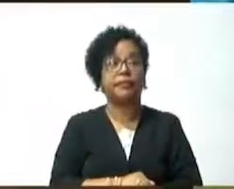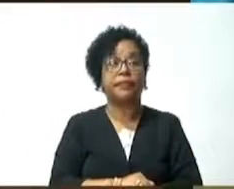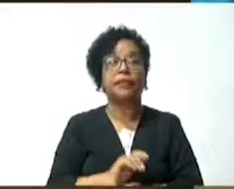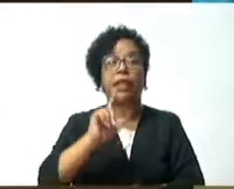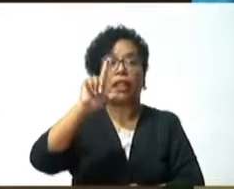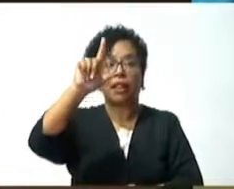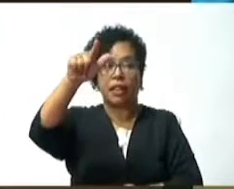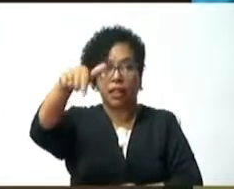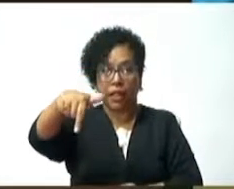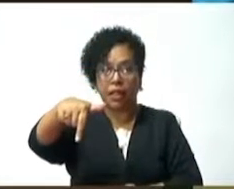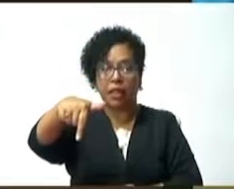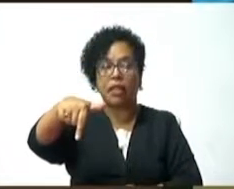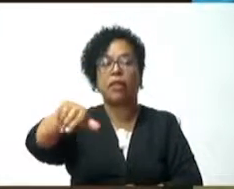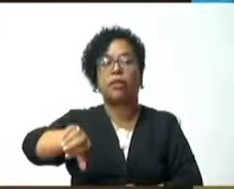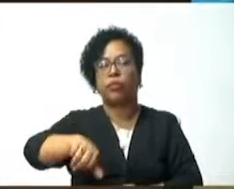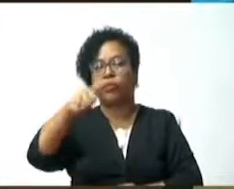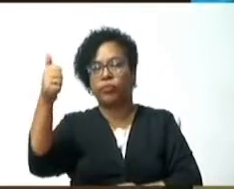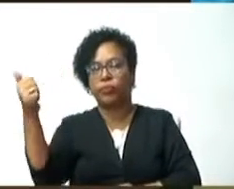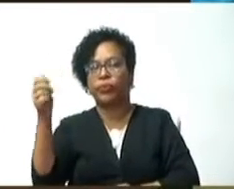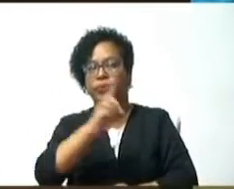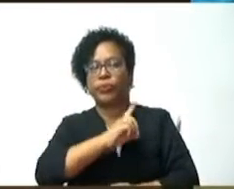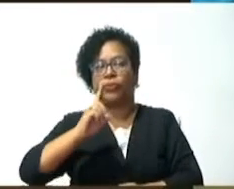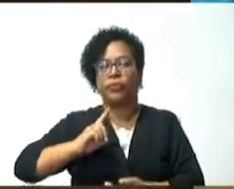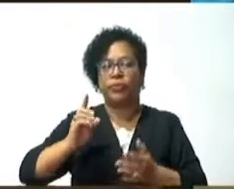amado día y el puma